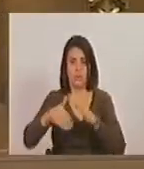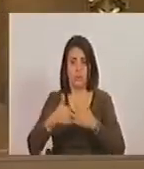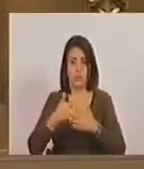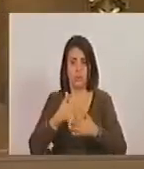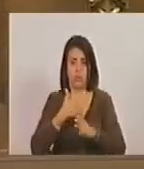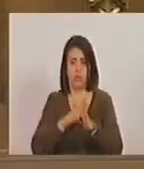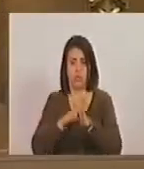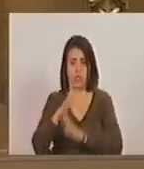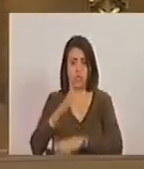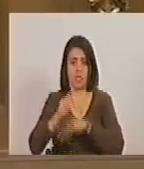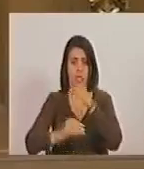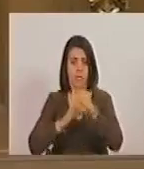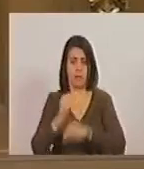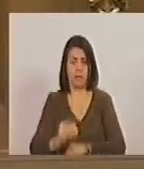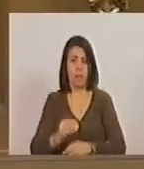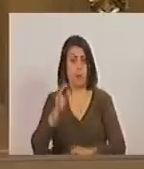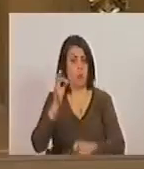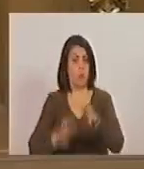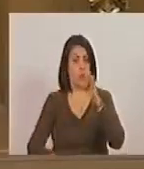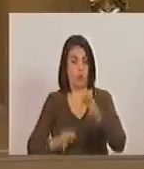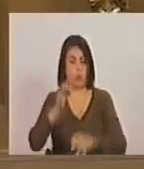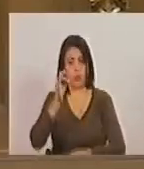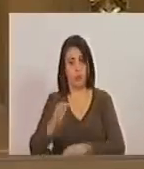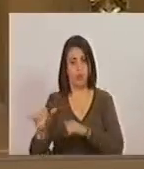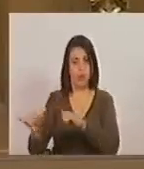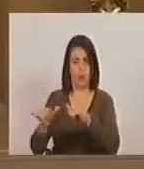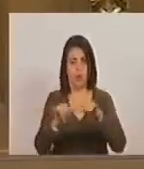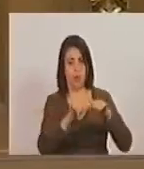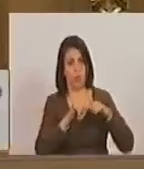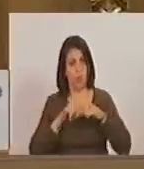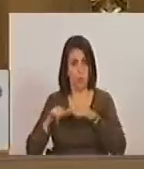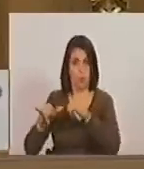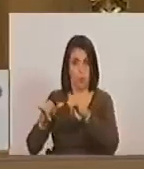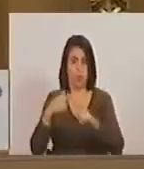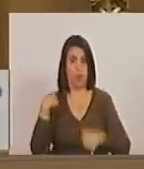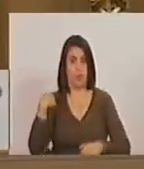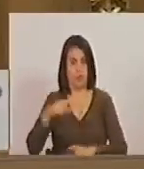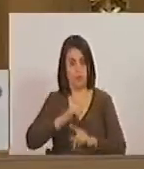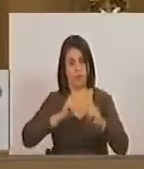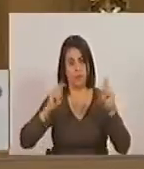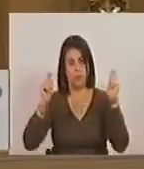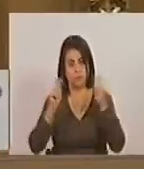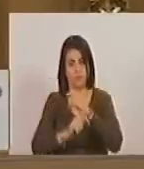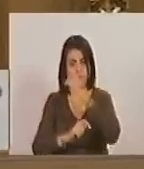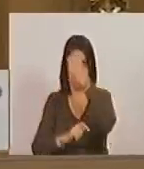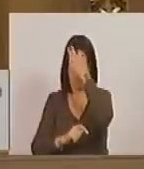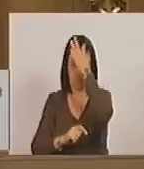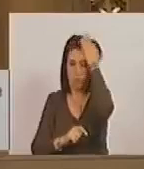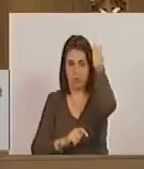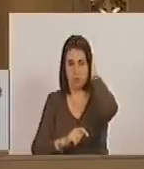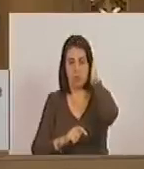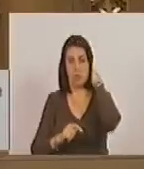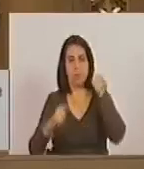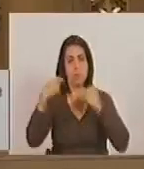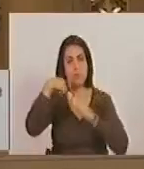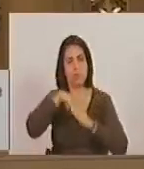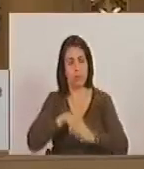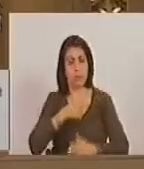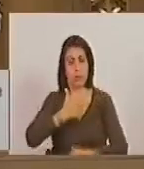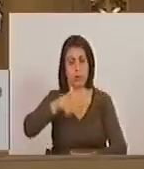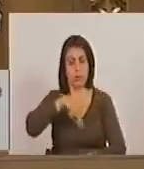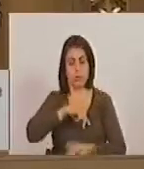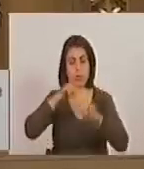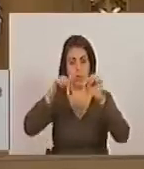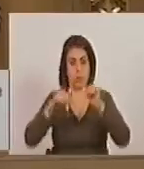seguir apostando a que haya justicia, igualdad de género, yo tengo que transformarme yo por dentro. Hoy nos toca a